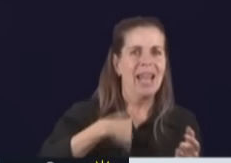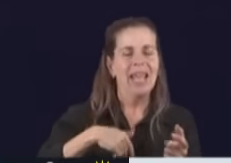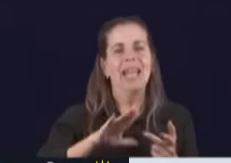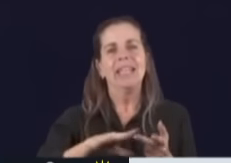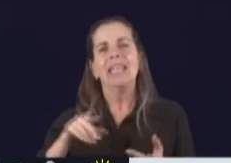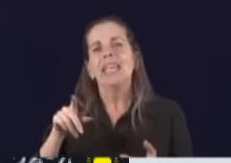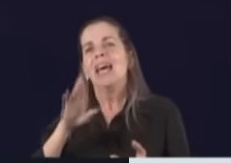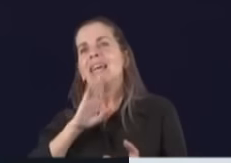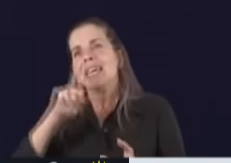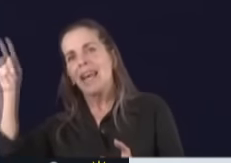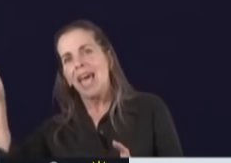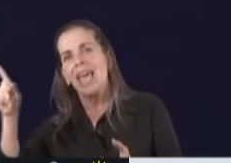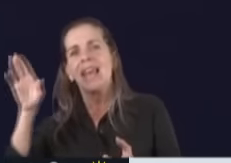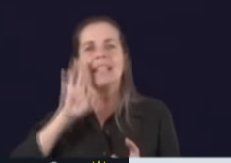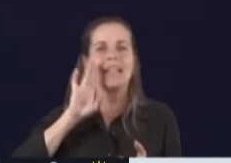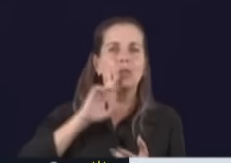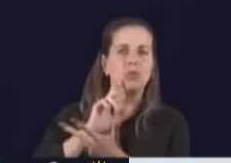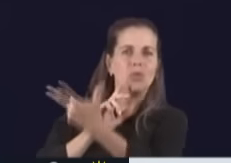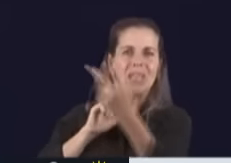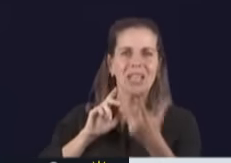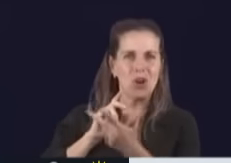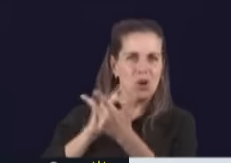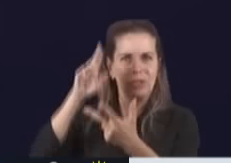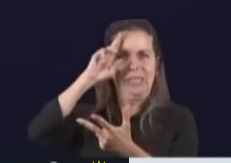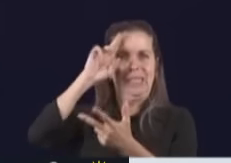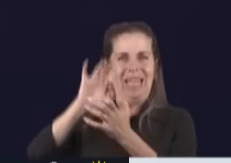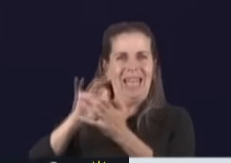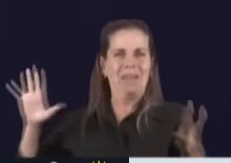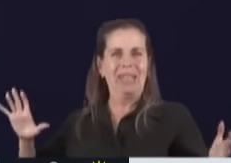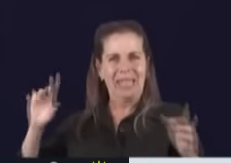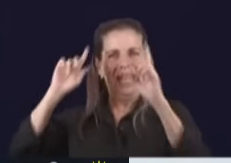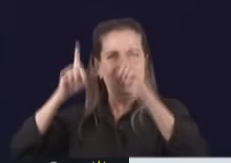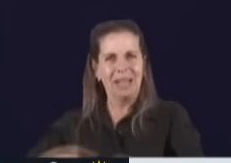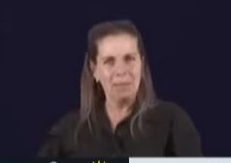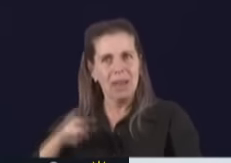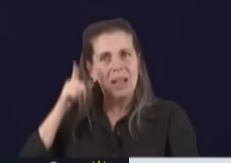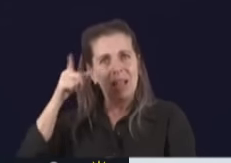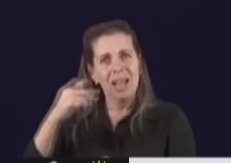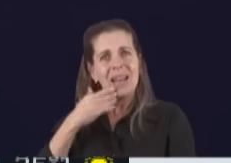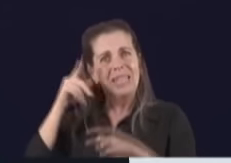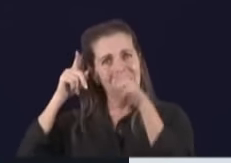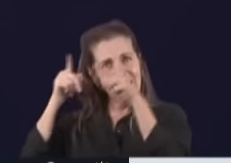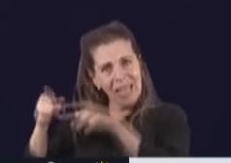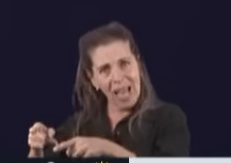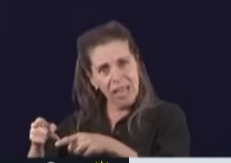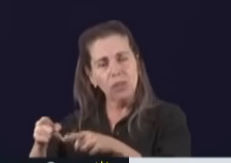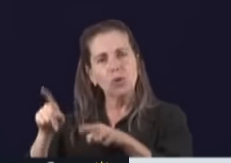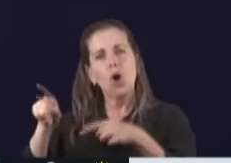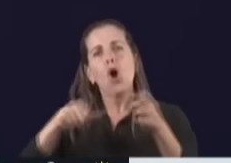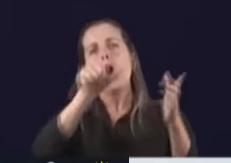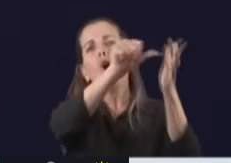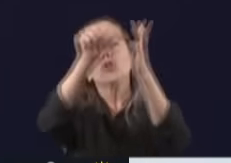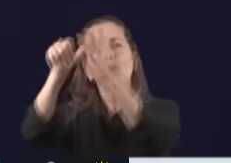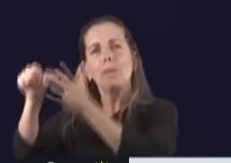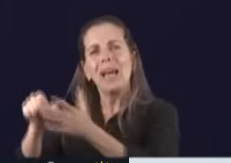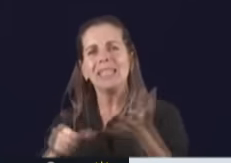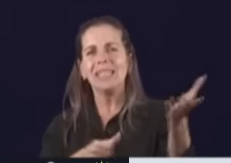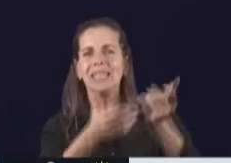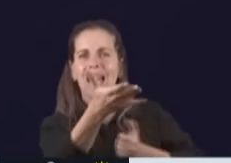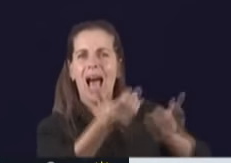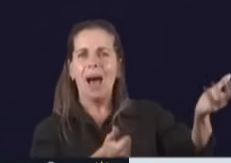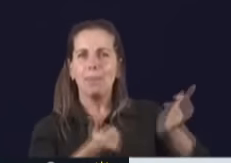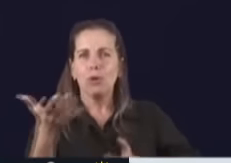la libertad y la propiedad privada, derivó en un contundente respaldo de los organismos multilaterales de crédito y el Tesoro